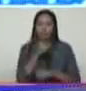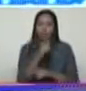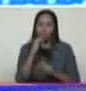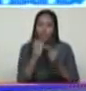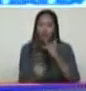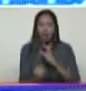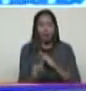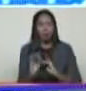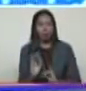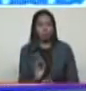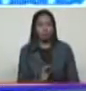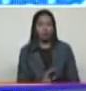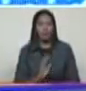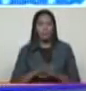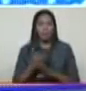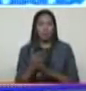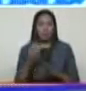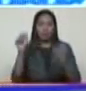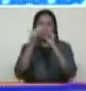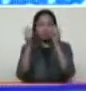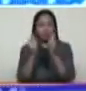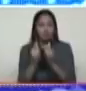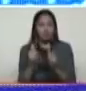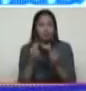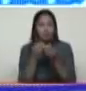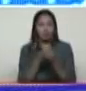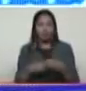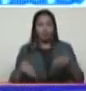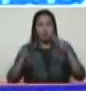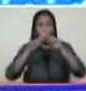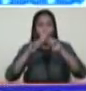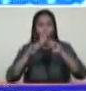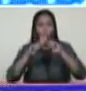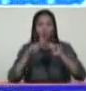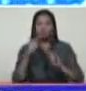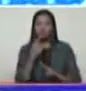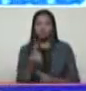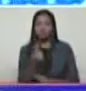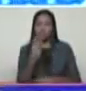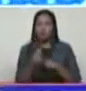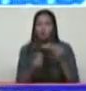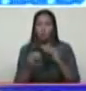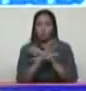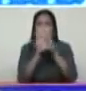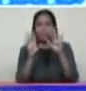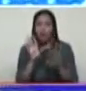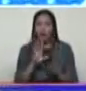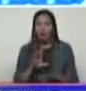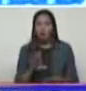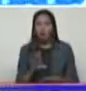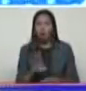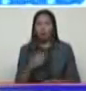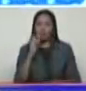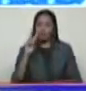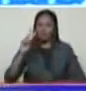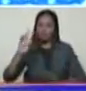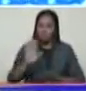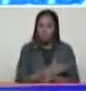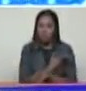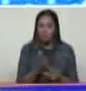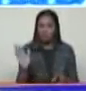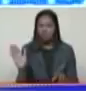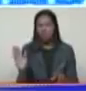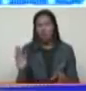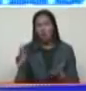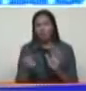últimas consecuencias y que el sistema de Naciones Unidas se pronuncie más temprano que tarde sobre esta violación grave a